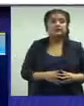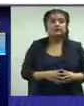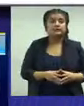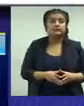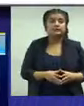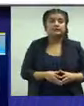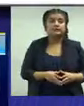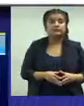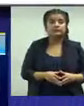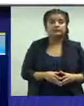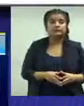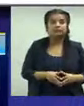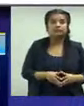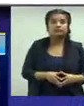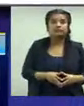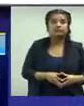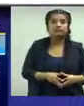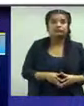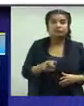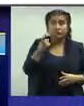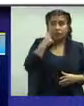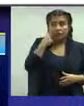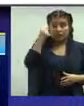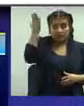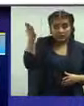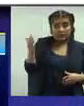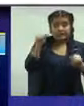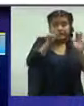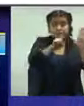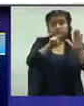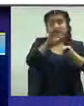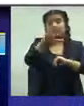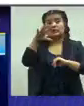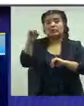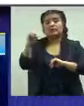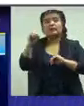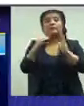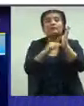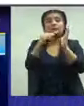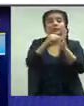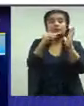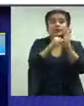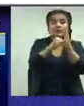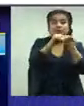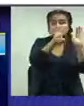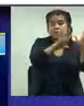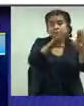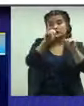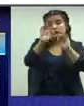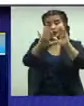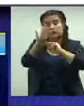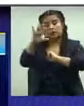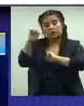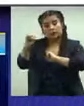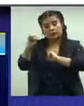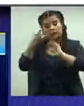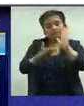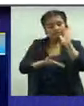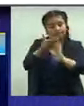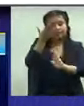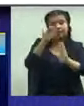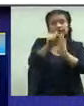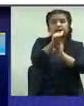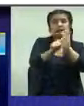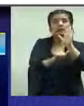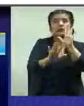Dos. Entonces son 650 millones de quetzales, 950 millones de ampliación en el artículo